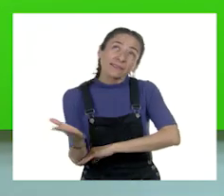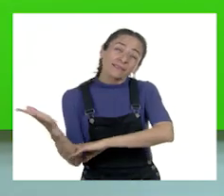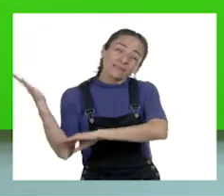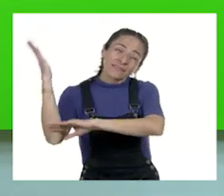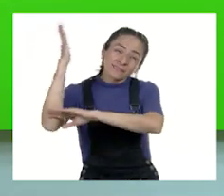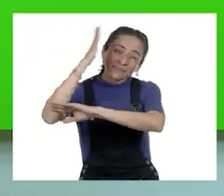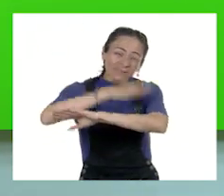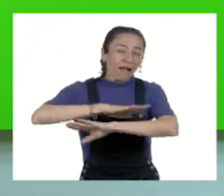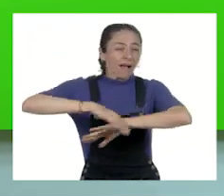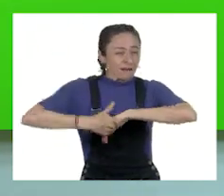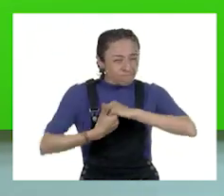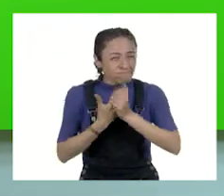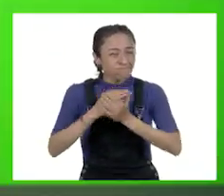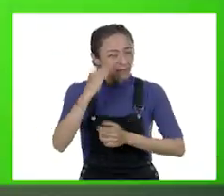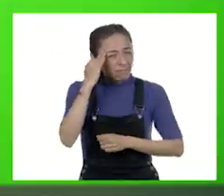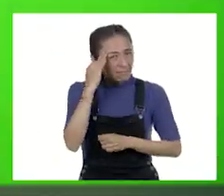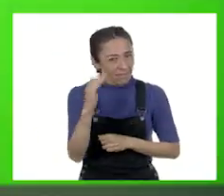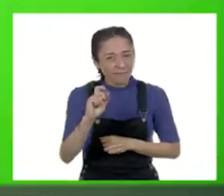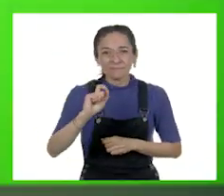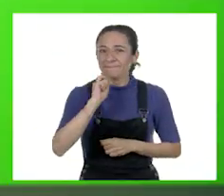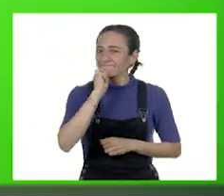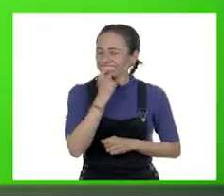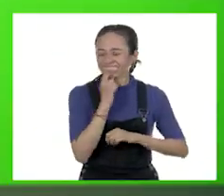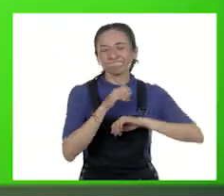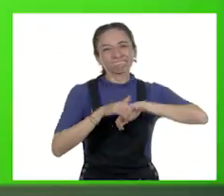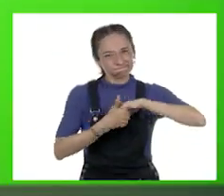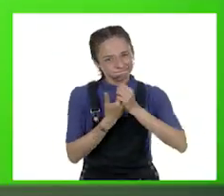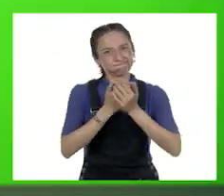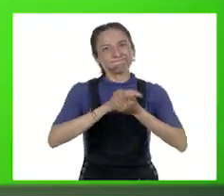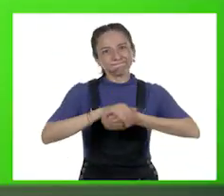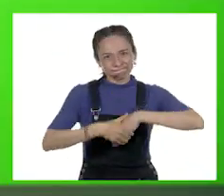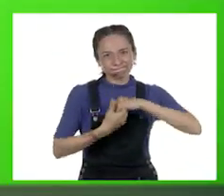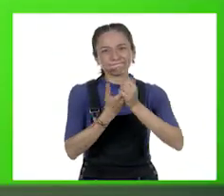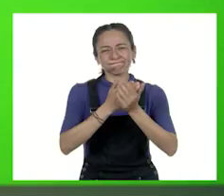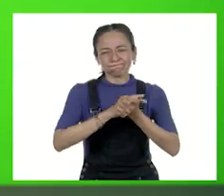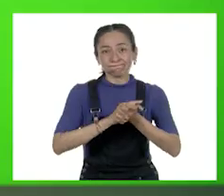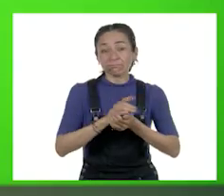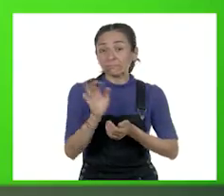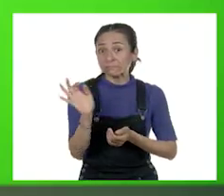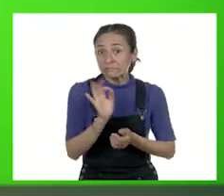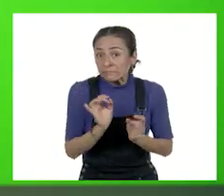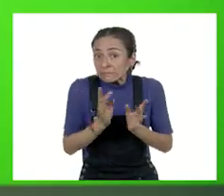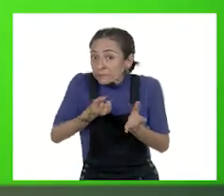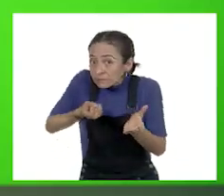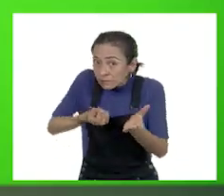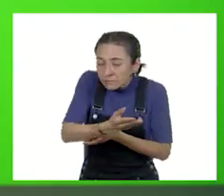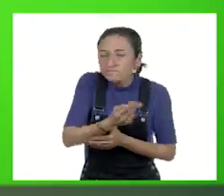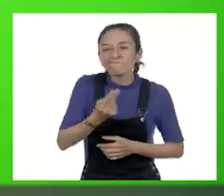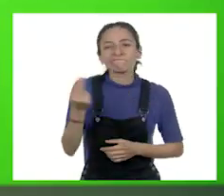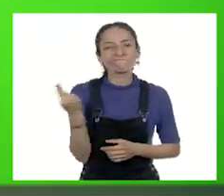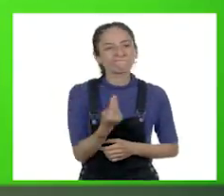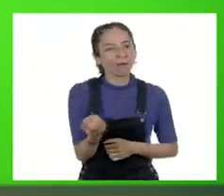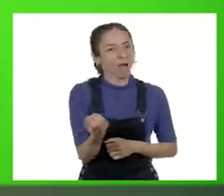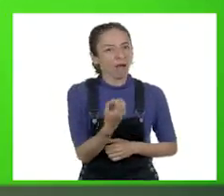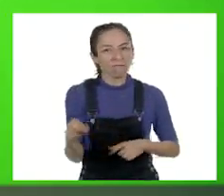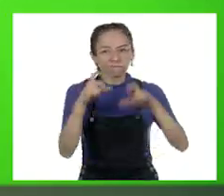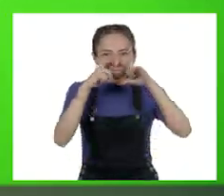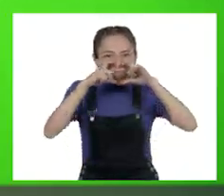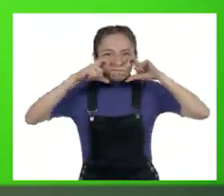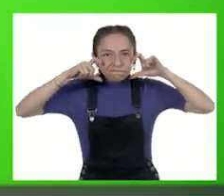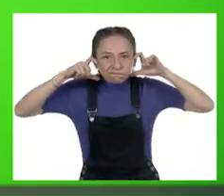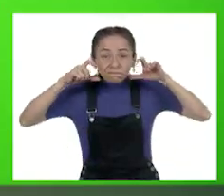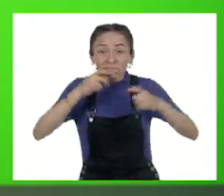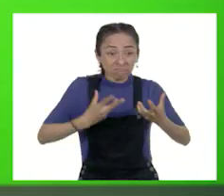durante 20 segundos. Si sales, tienes que usar el cubrebocas y mantener la